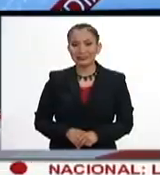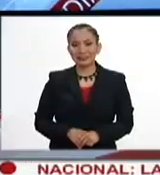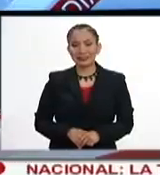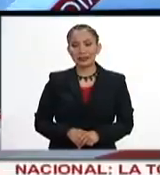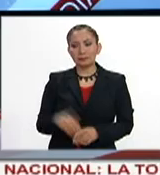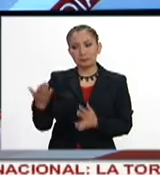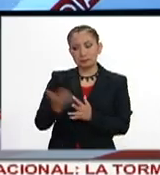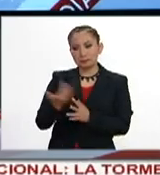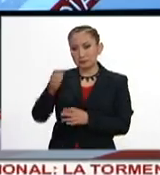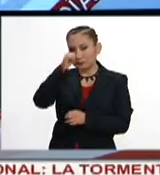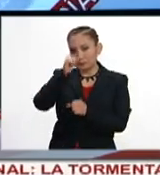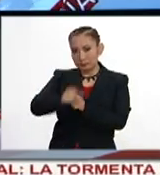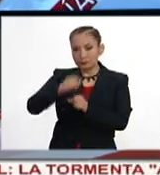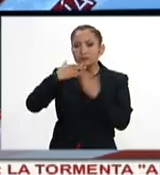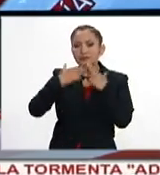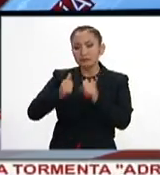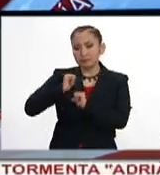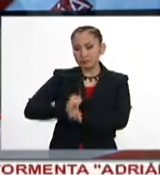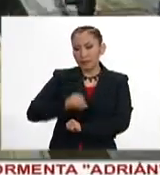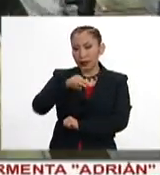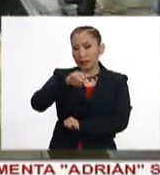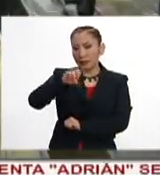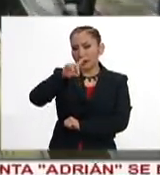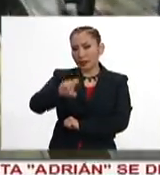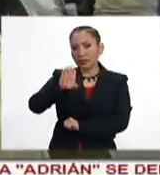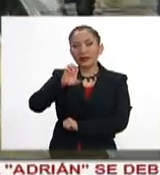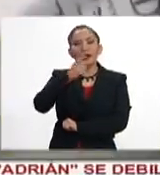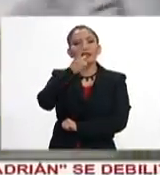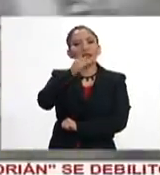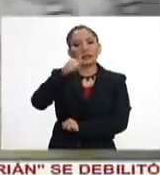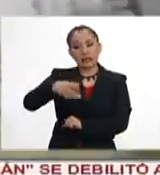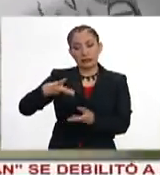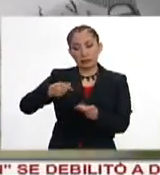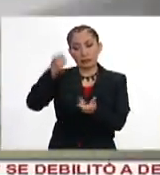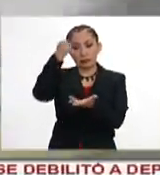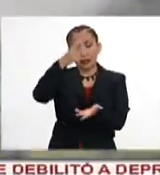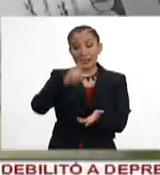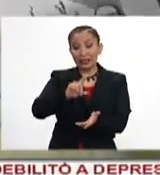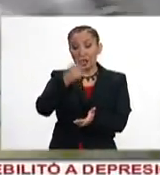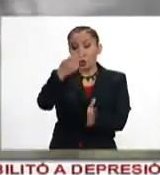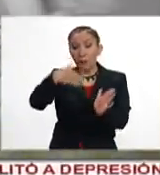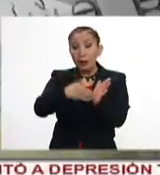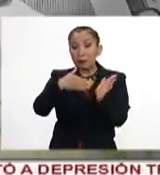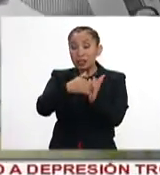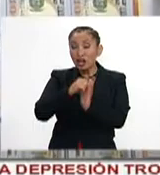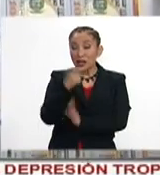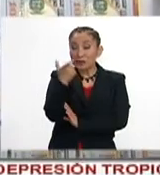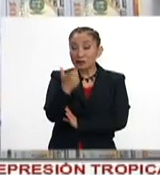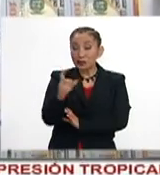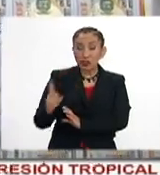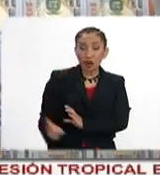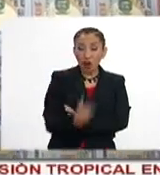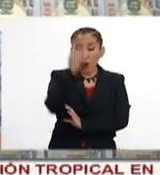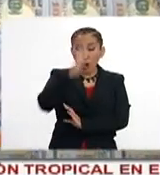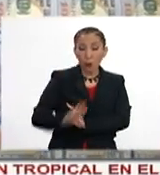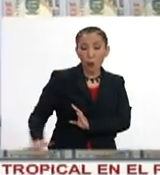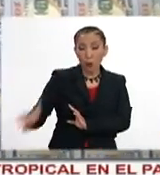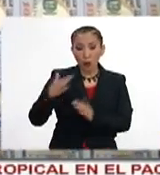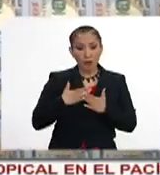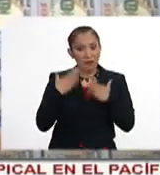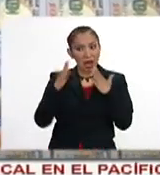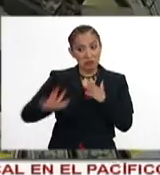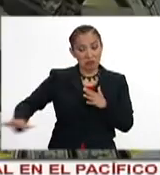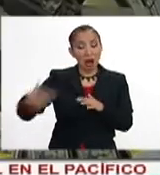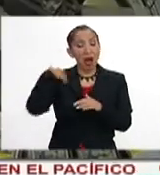Por su parte, el secretario de Hacienda, José Antonio Meade, aseguró que esta inversión de más de 31,000 millones de dólares acredita la confianza